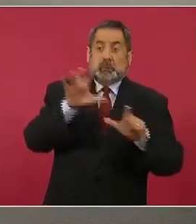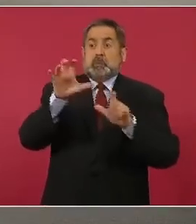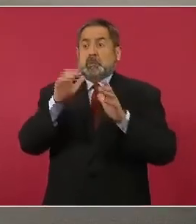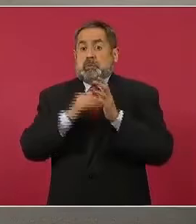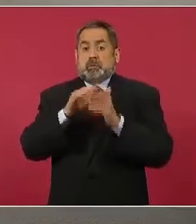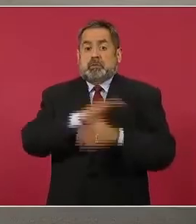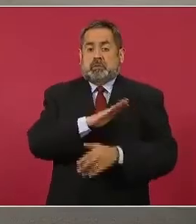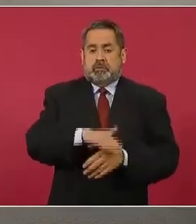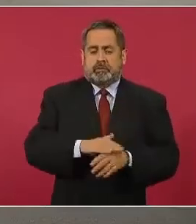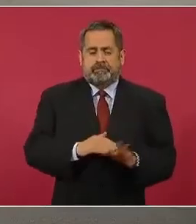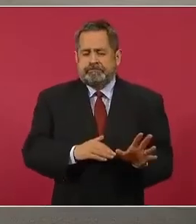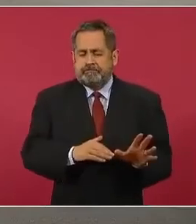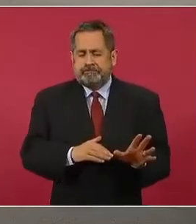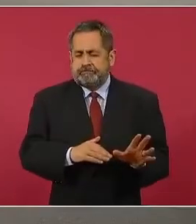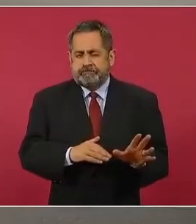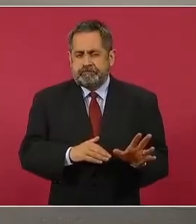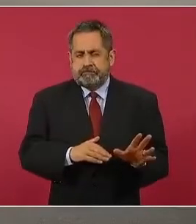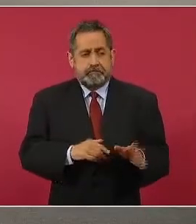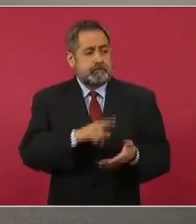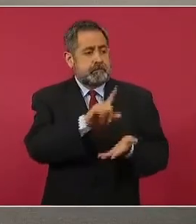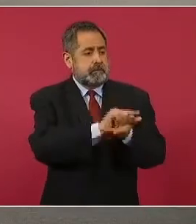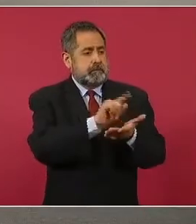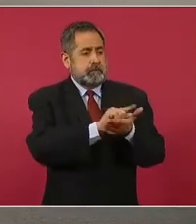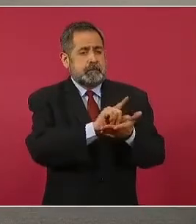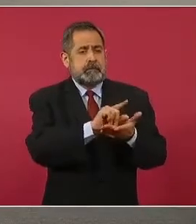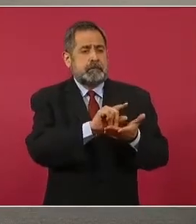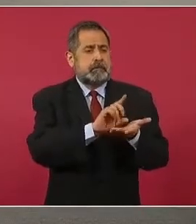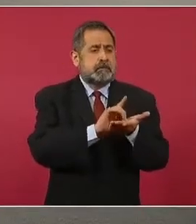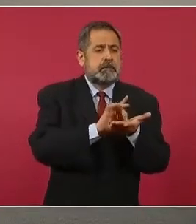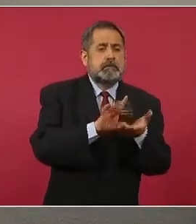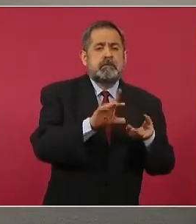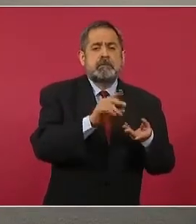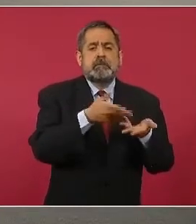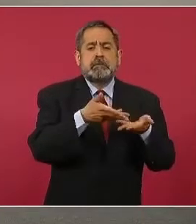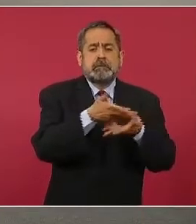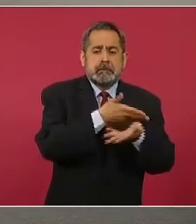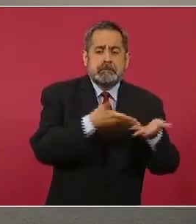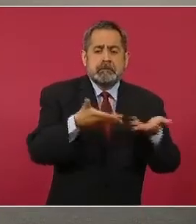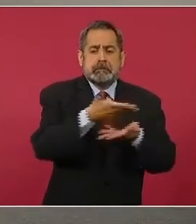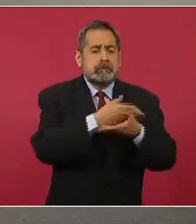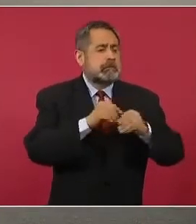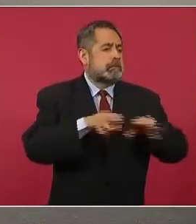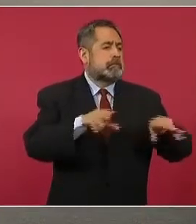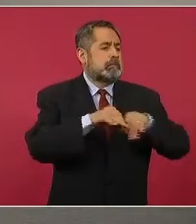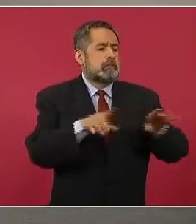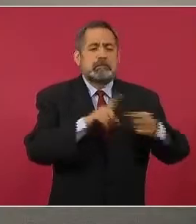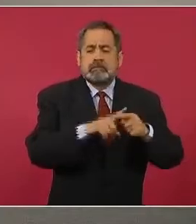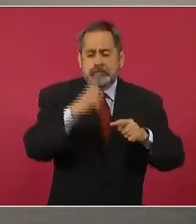en donde hablaban de 700,000 muertos.